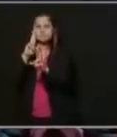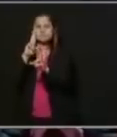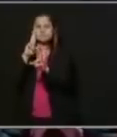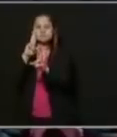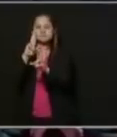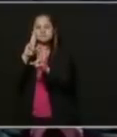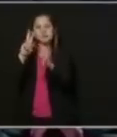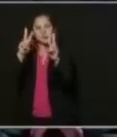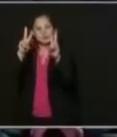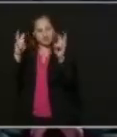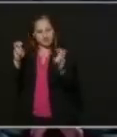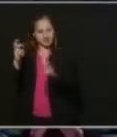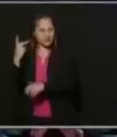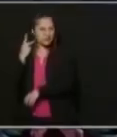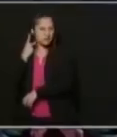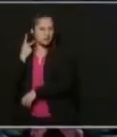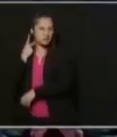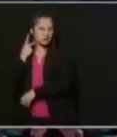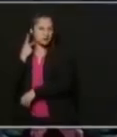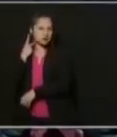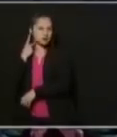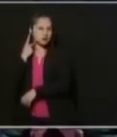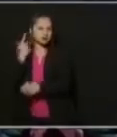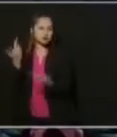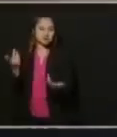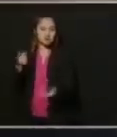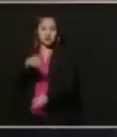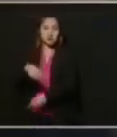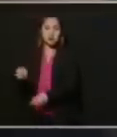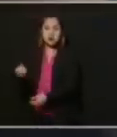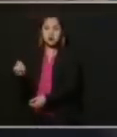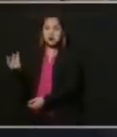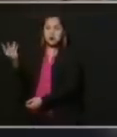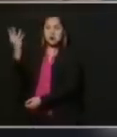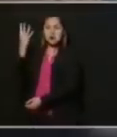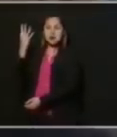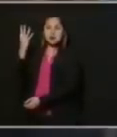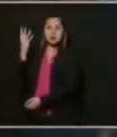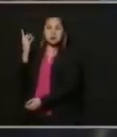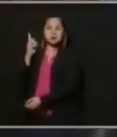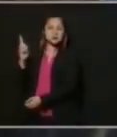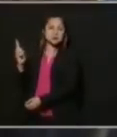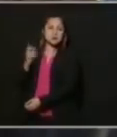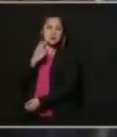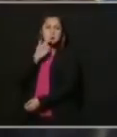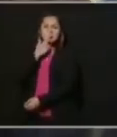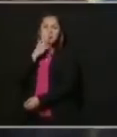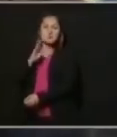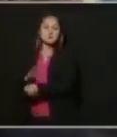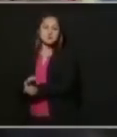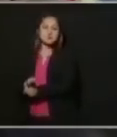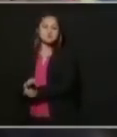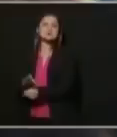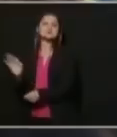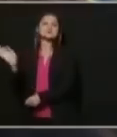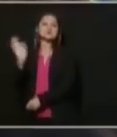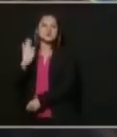terreno político, sin ustedes los conservadores me avasallarían